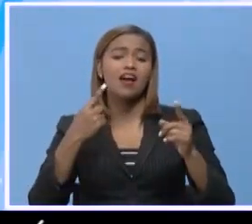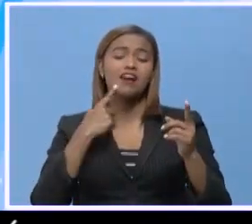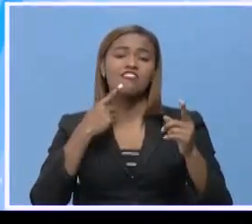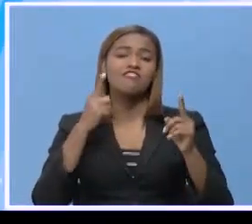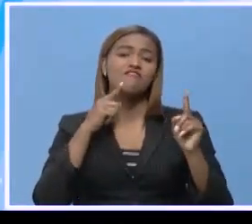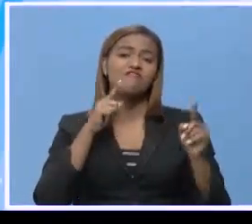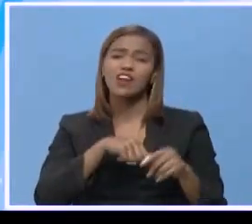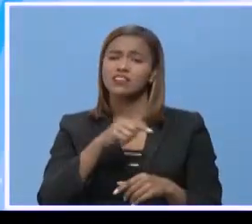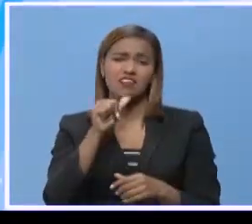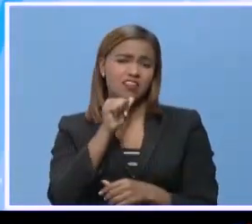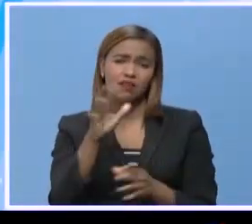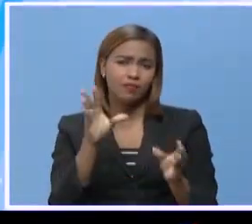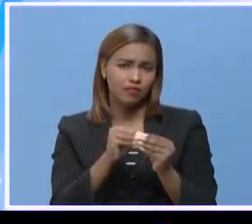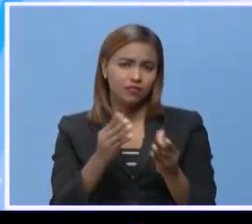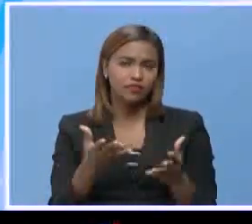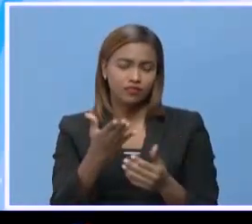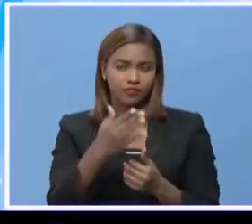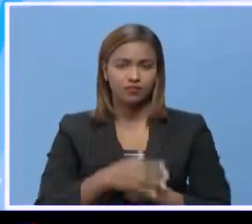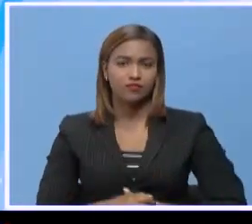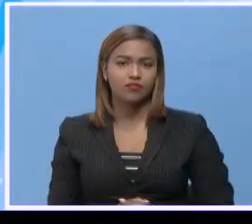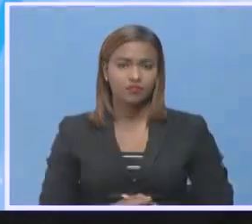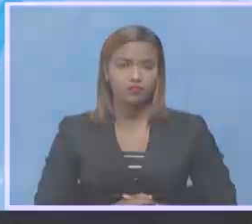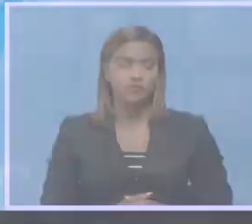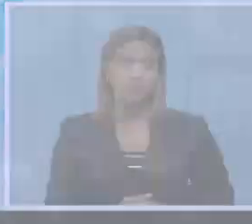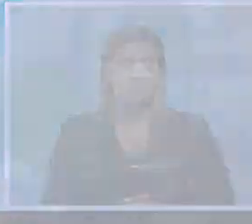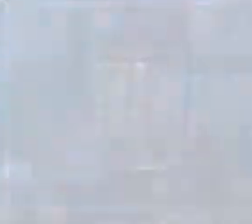pandemia. Veamos los detalles.